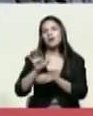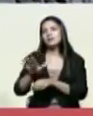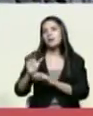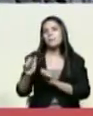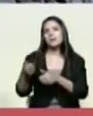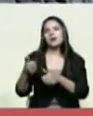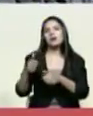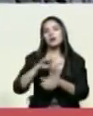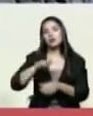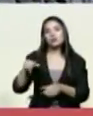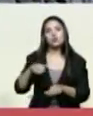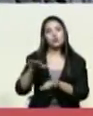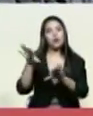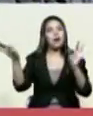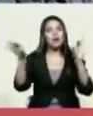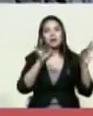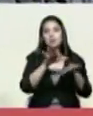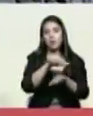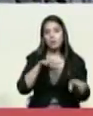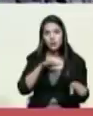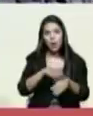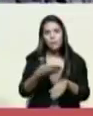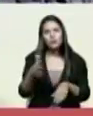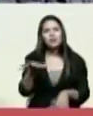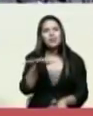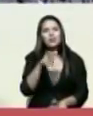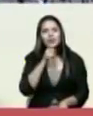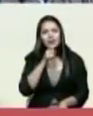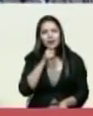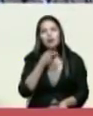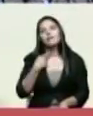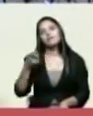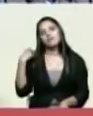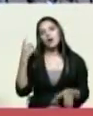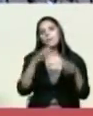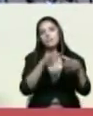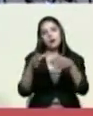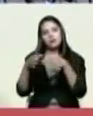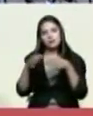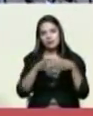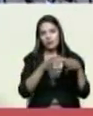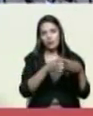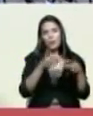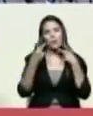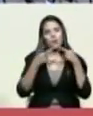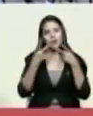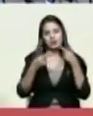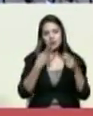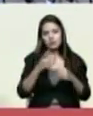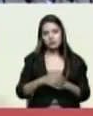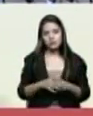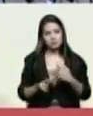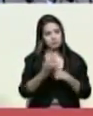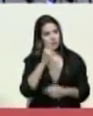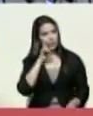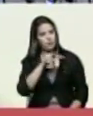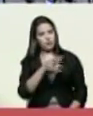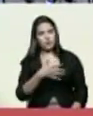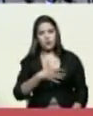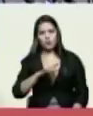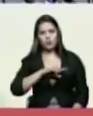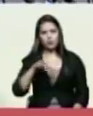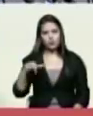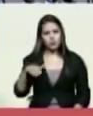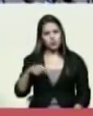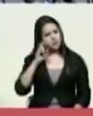diputados que nosotros elegimos, la gran mayoría. Porque ¿de dónde venían? De los viejos partidos de la Cuarta República. Y de repente los vimos nosotros,